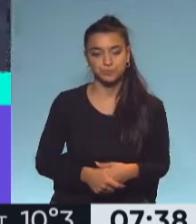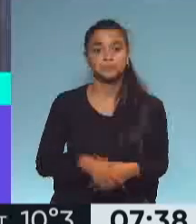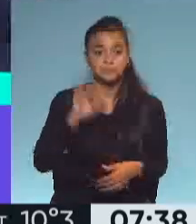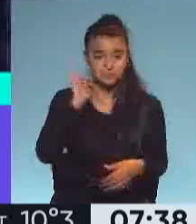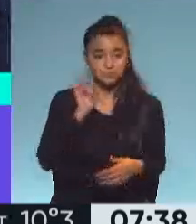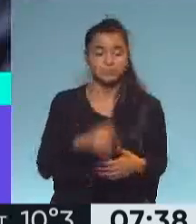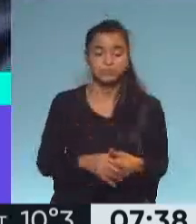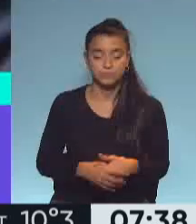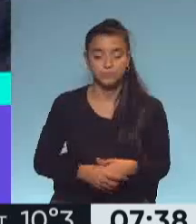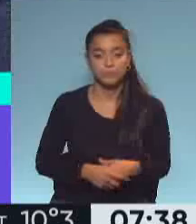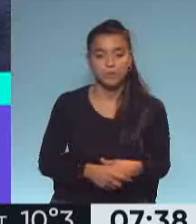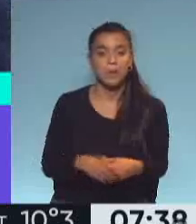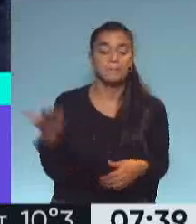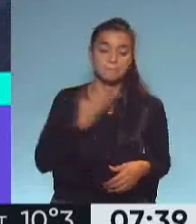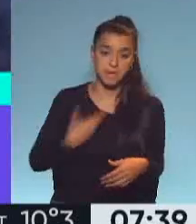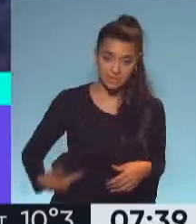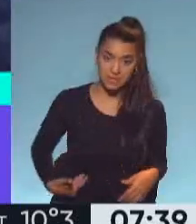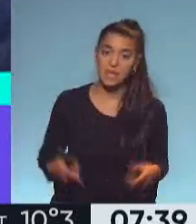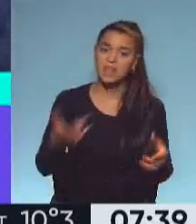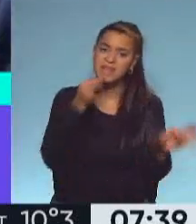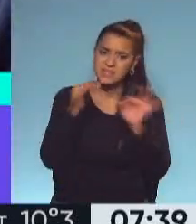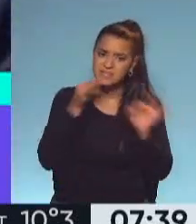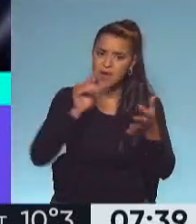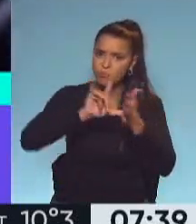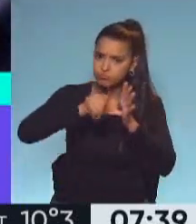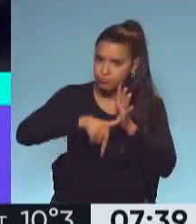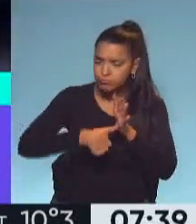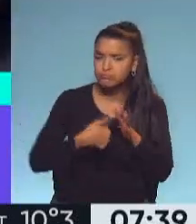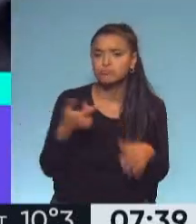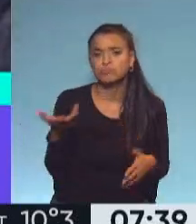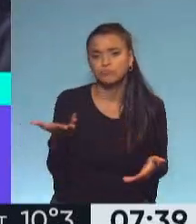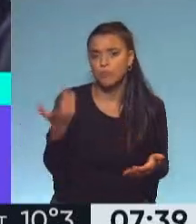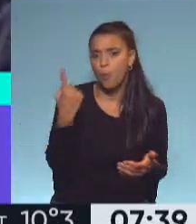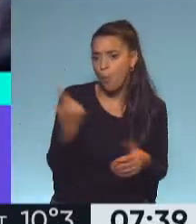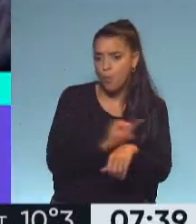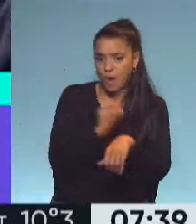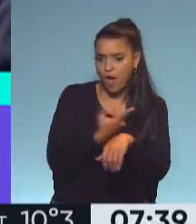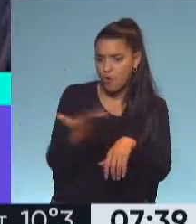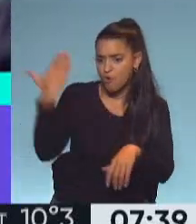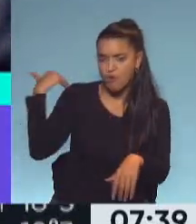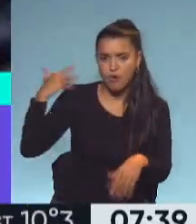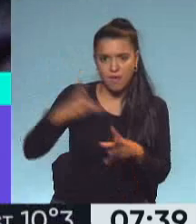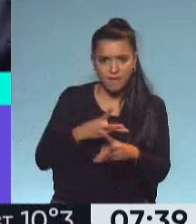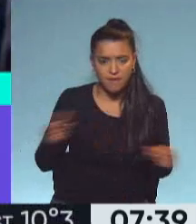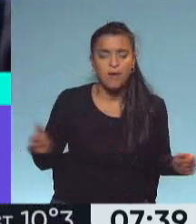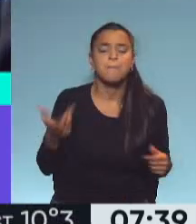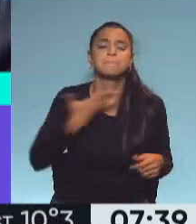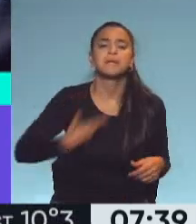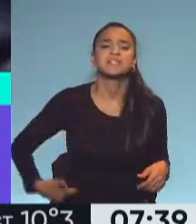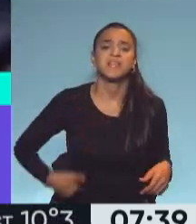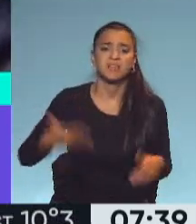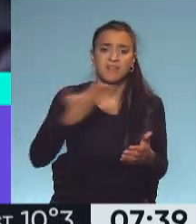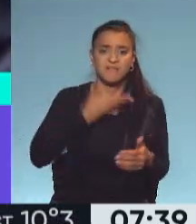Sí, mira, el presidente tuvo una larga charla, ustedes saben, terminó hace una hora, con la presidenta del Fondo